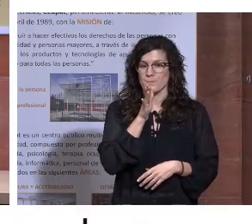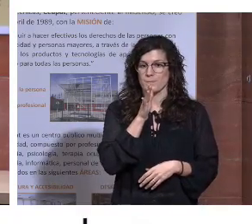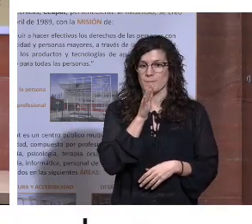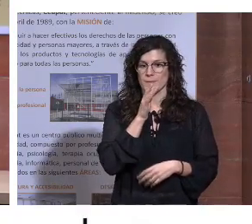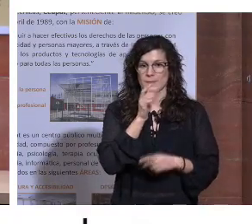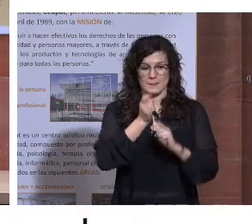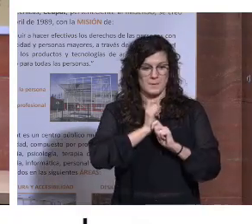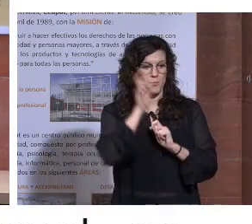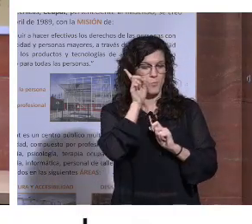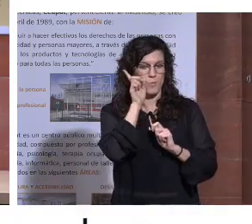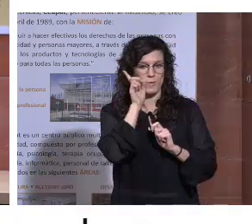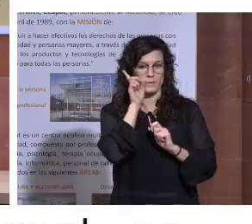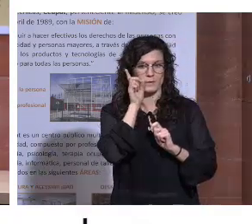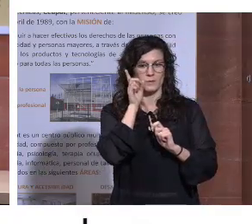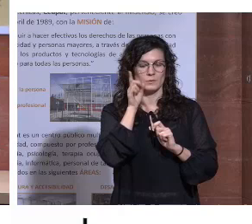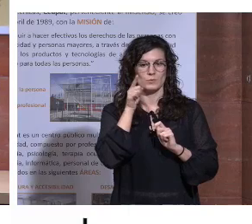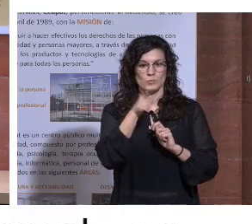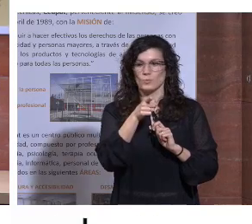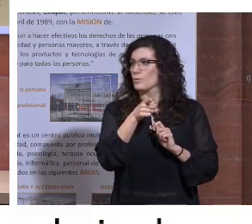Déjame el móvil ahí, perfecto. Tú agáchate.